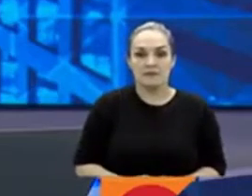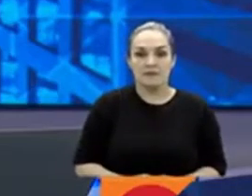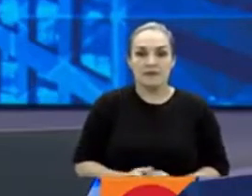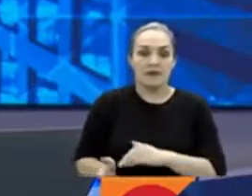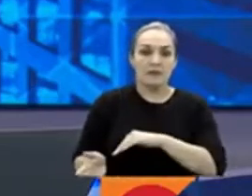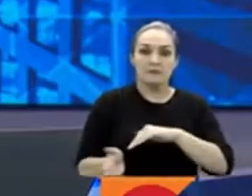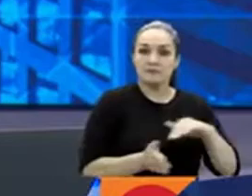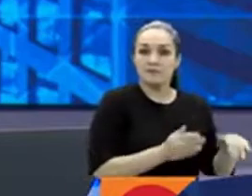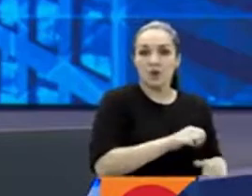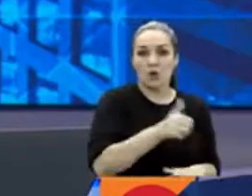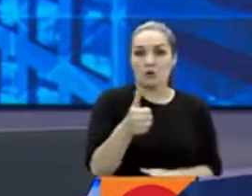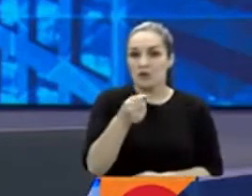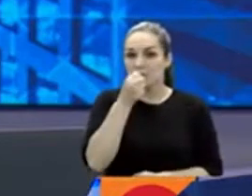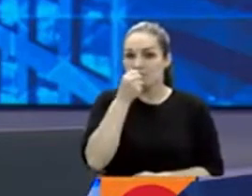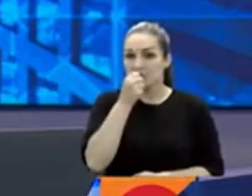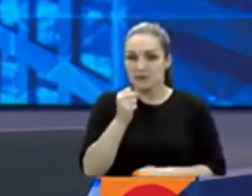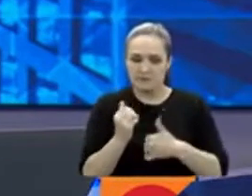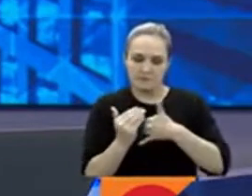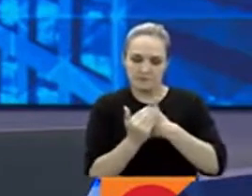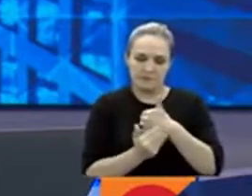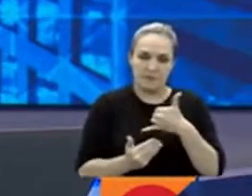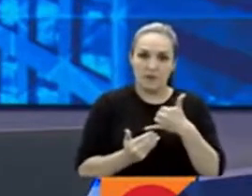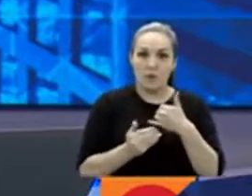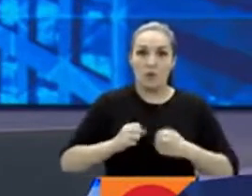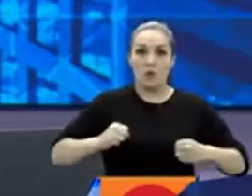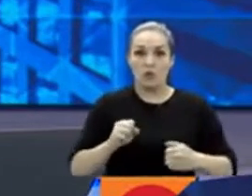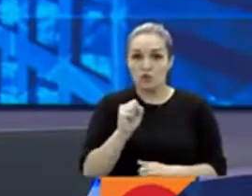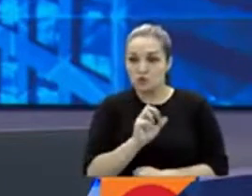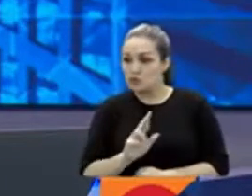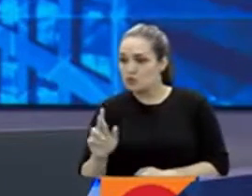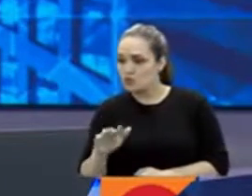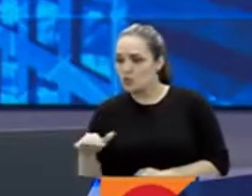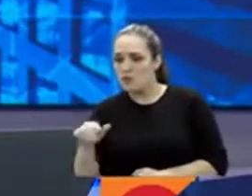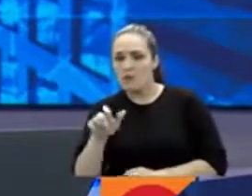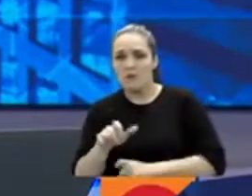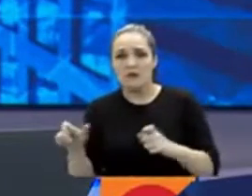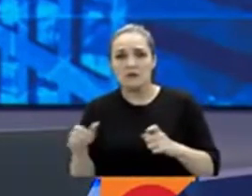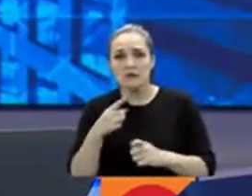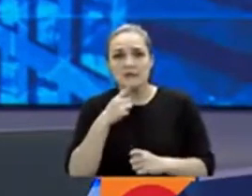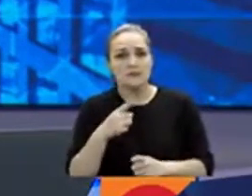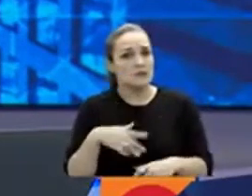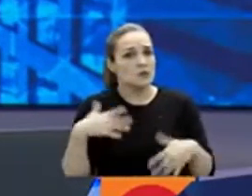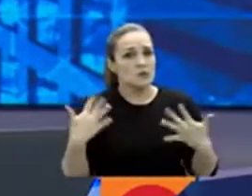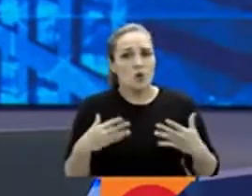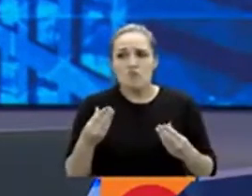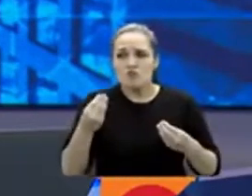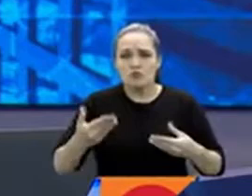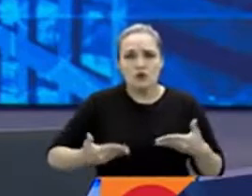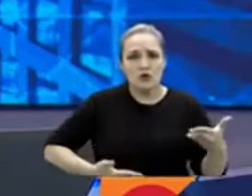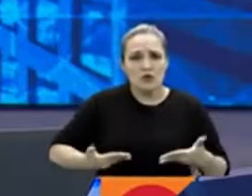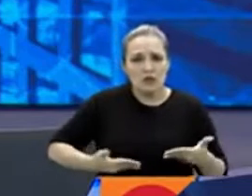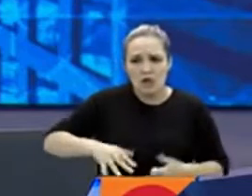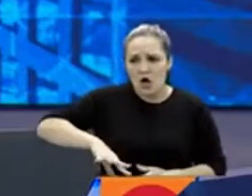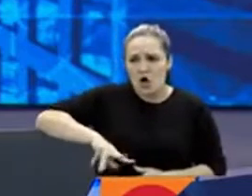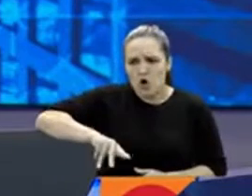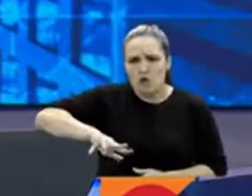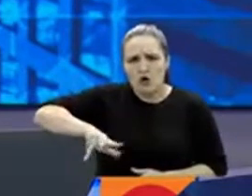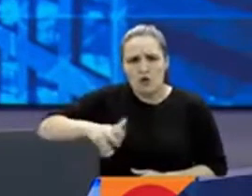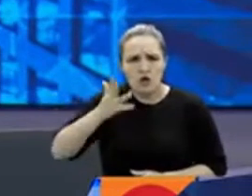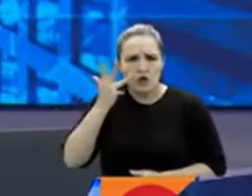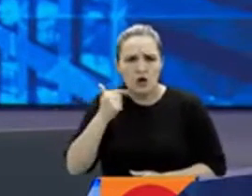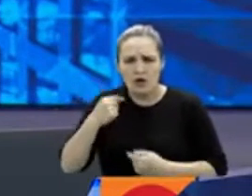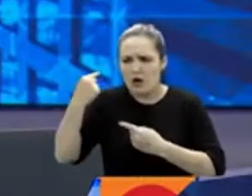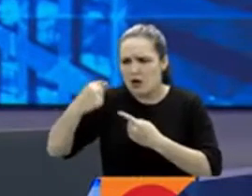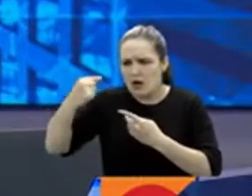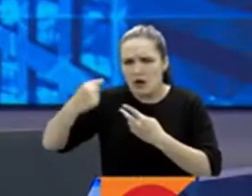Más noticias de las regiones. En el sur de Bogotá, los capitalinos dicen que los atracos a establecimientos comerciales son el pan de cada